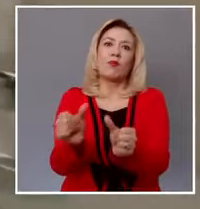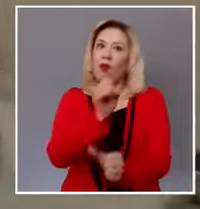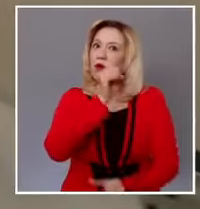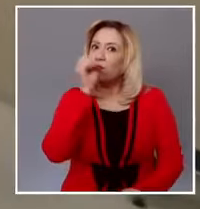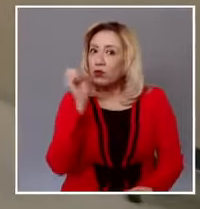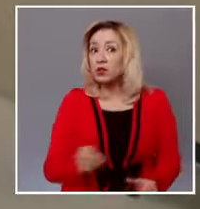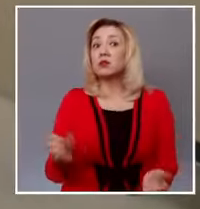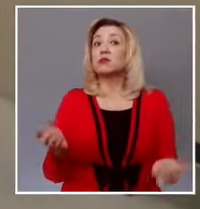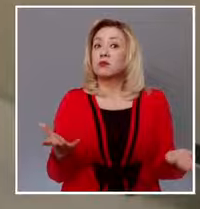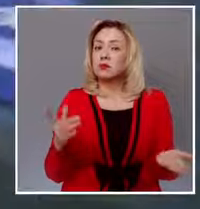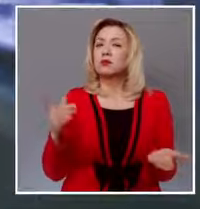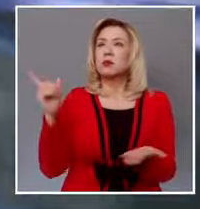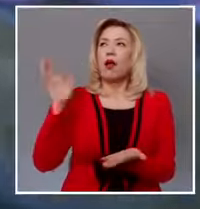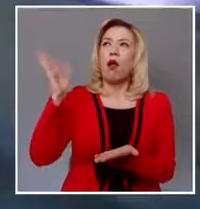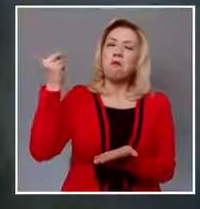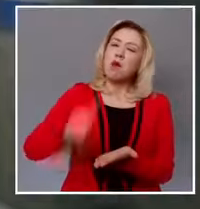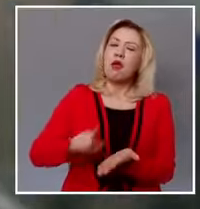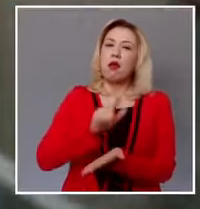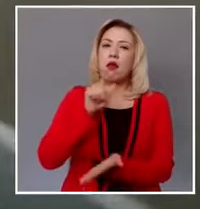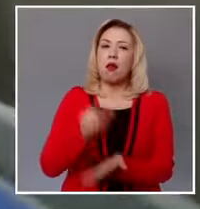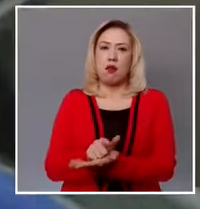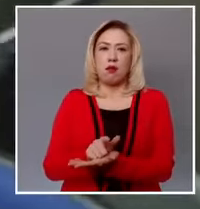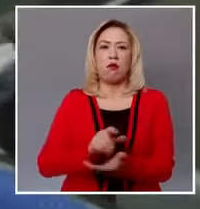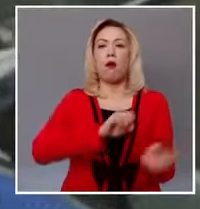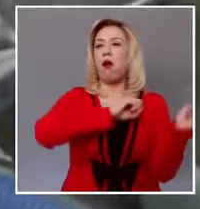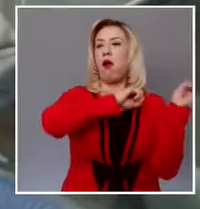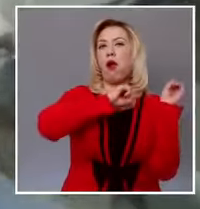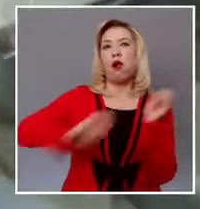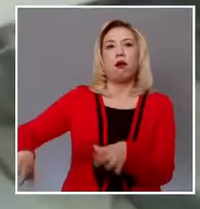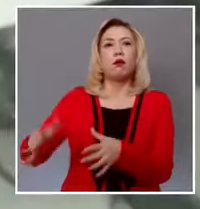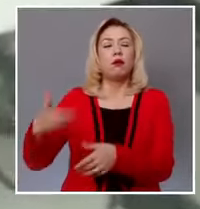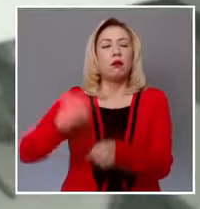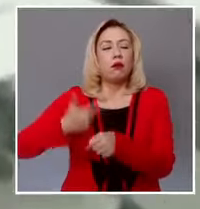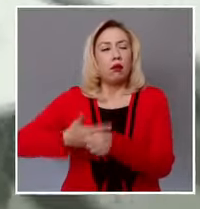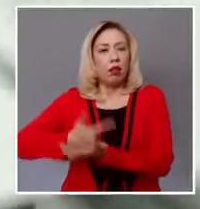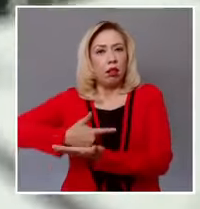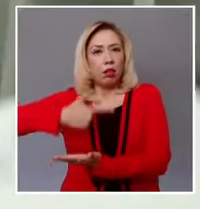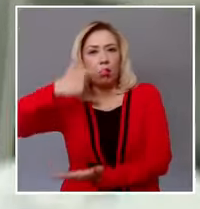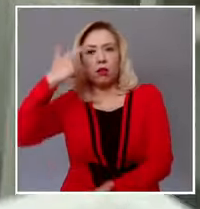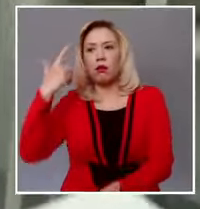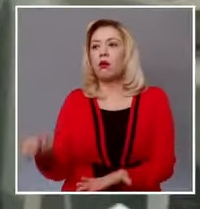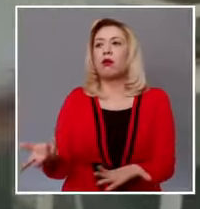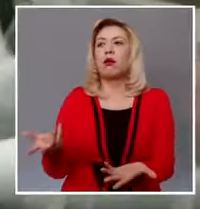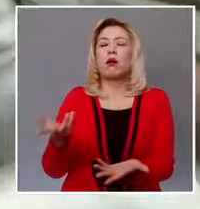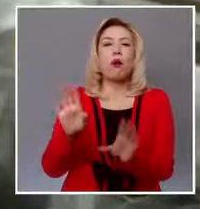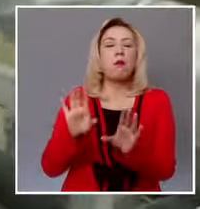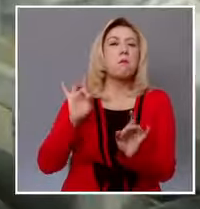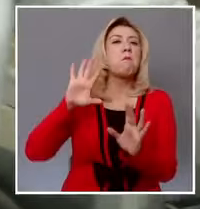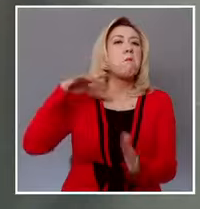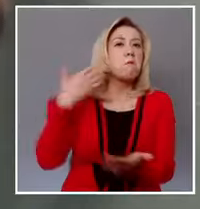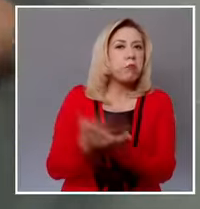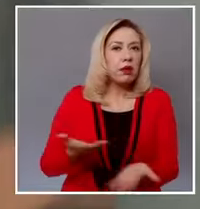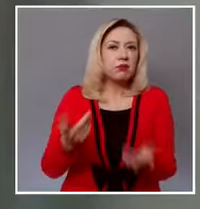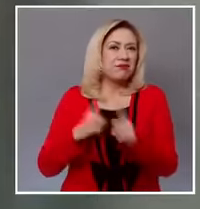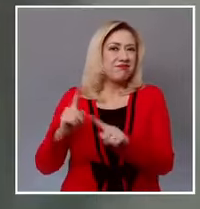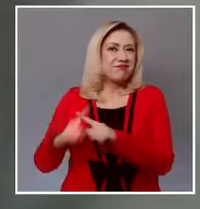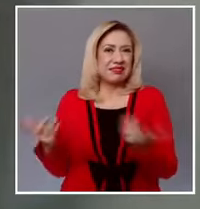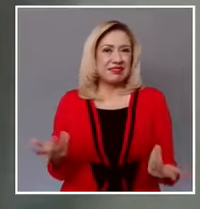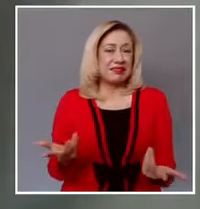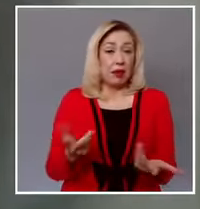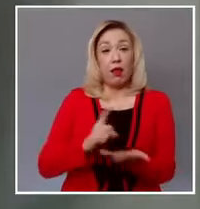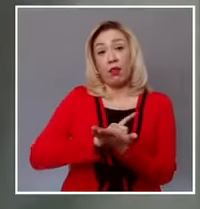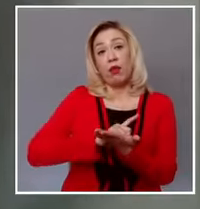sea a costa de la salud, bienestar o plan de vida de quienes cuidan. El alto tribunal determinó que el derecho al cuidado también implica